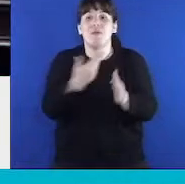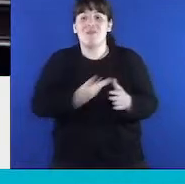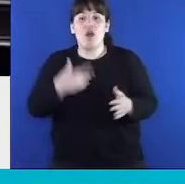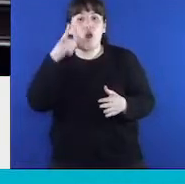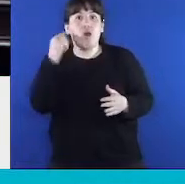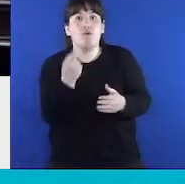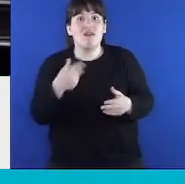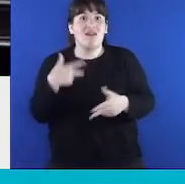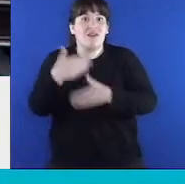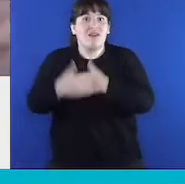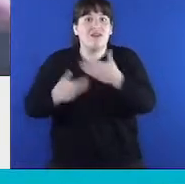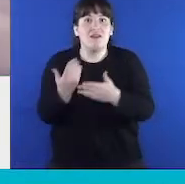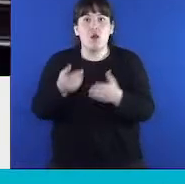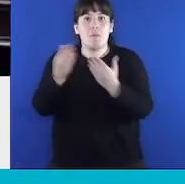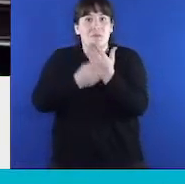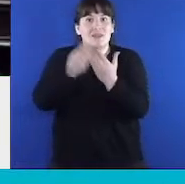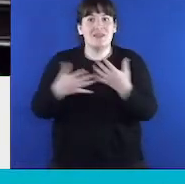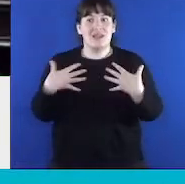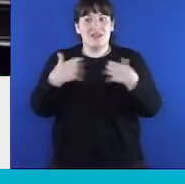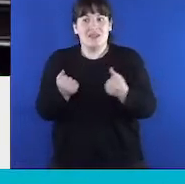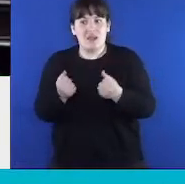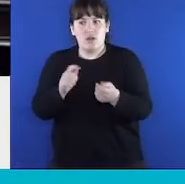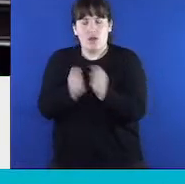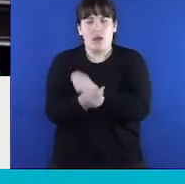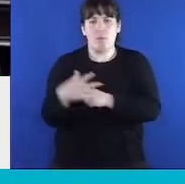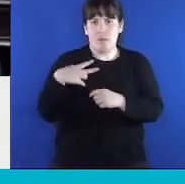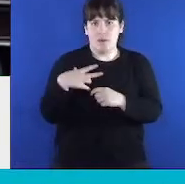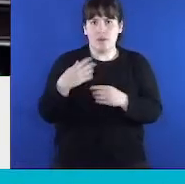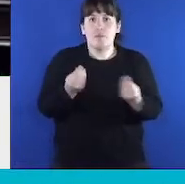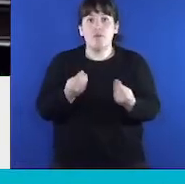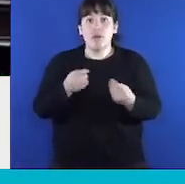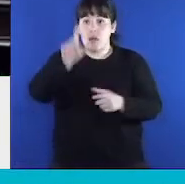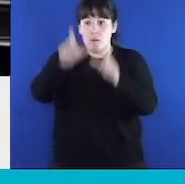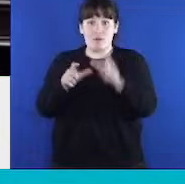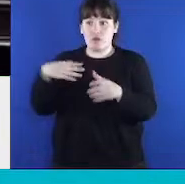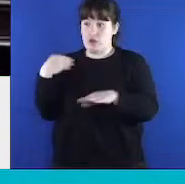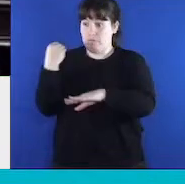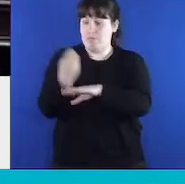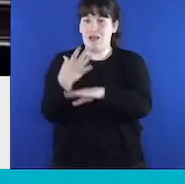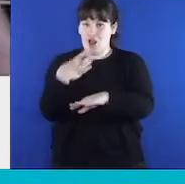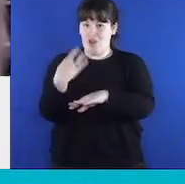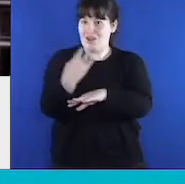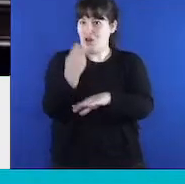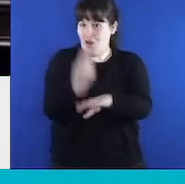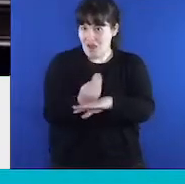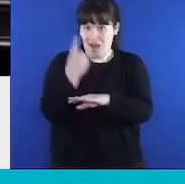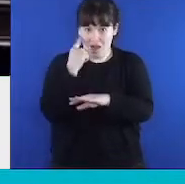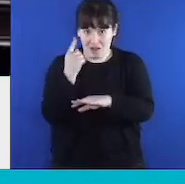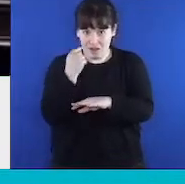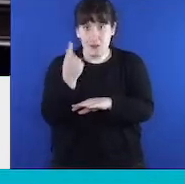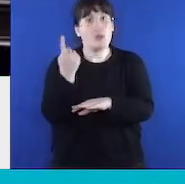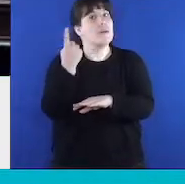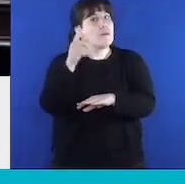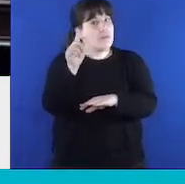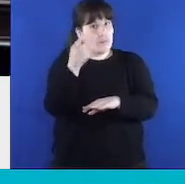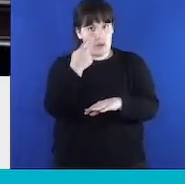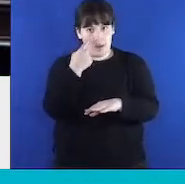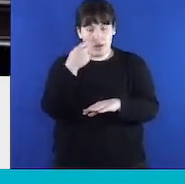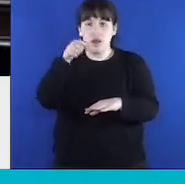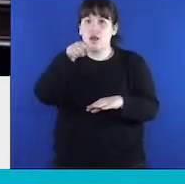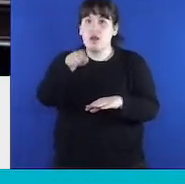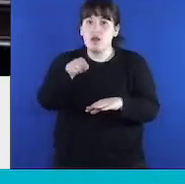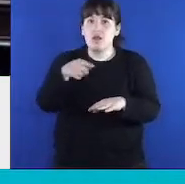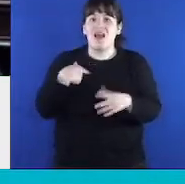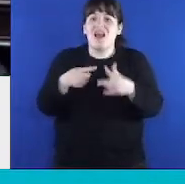de privatizaciones, porque la gente lo eligió al gobernador para gobernar. Lo que sucede, presidente, que además que la herramienta que eligen no